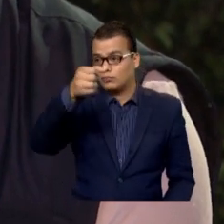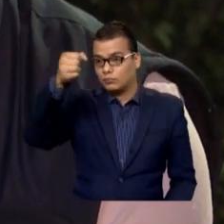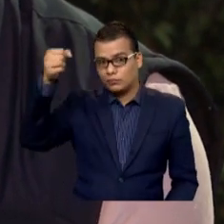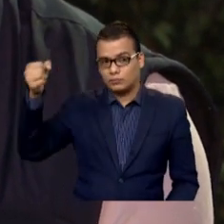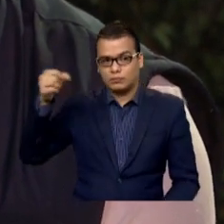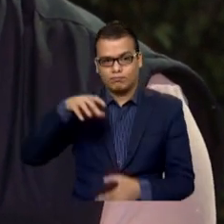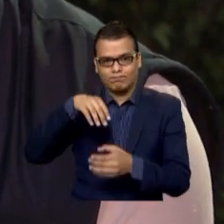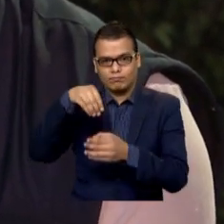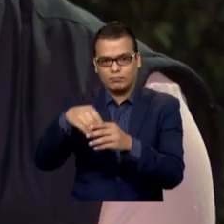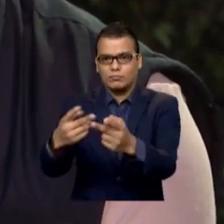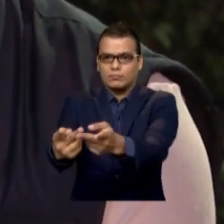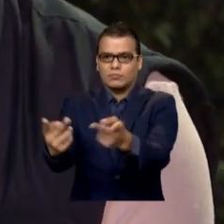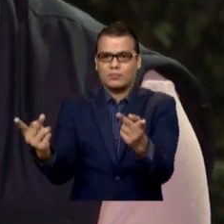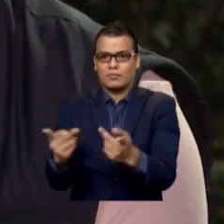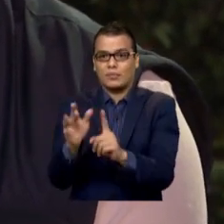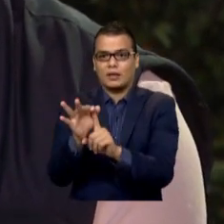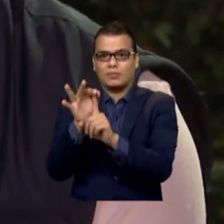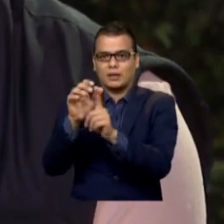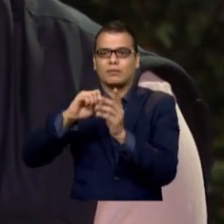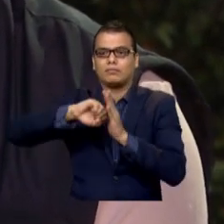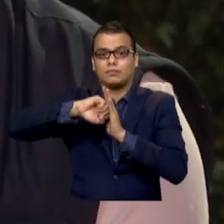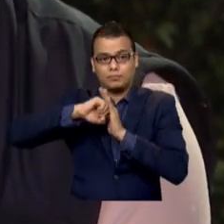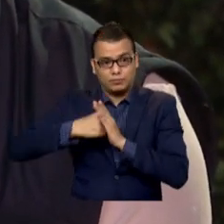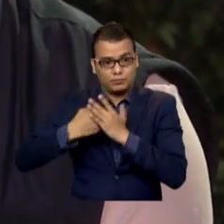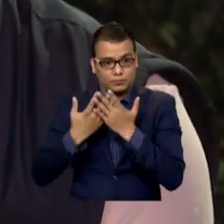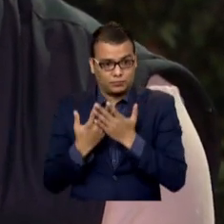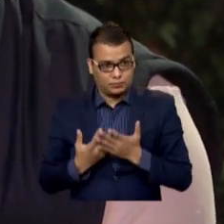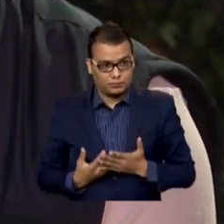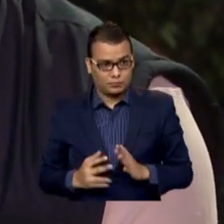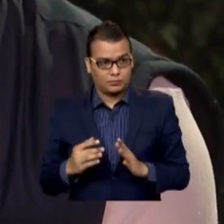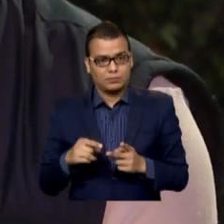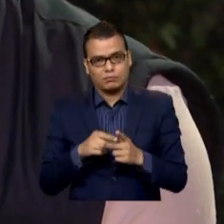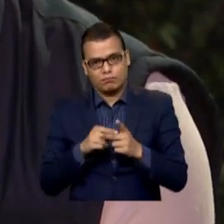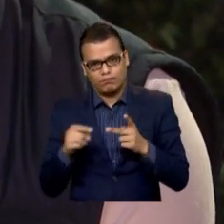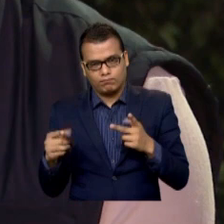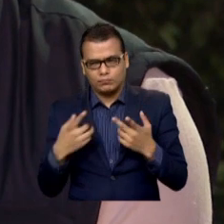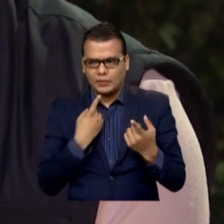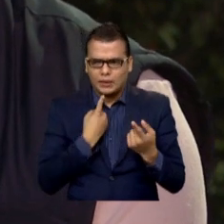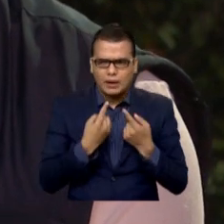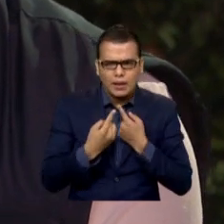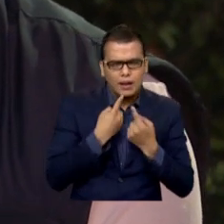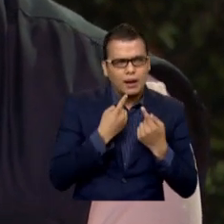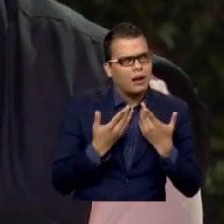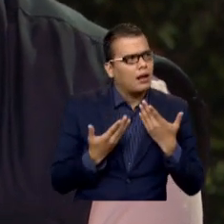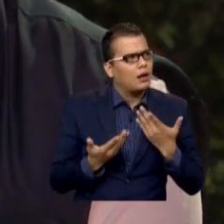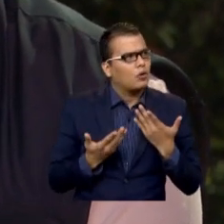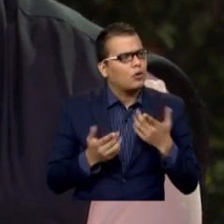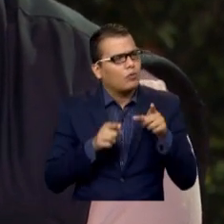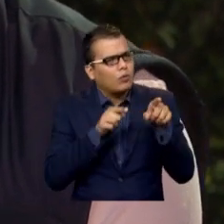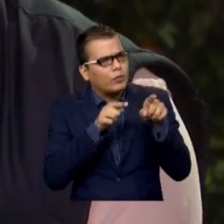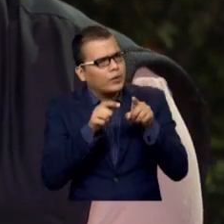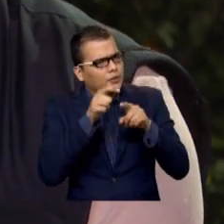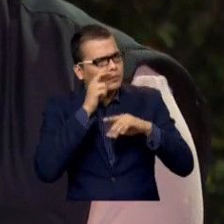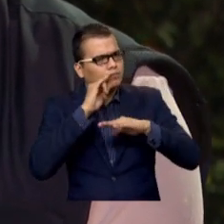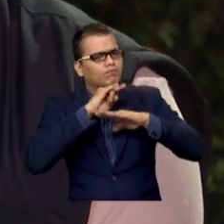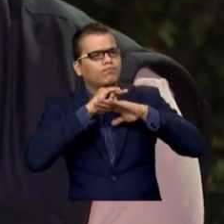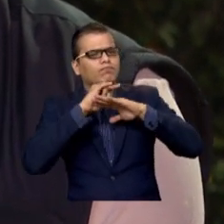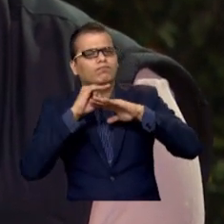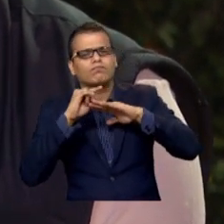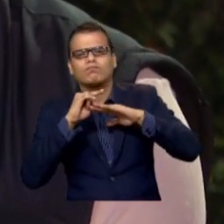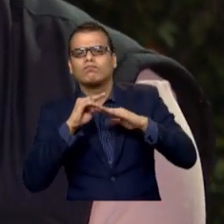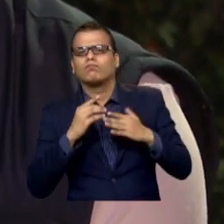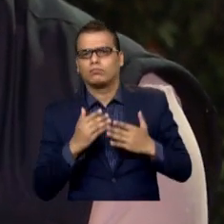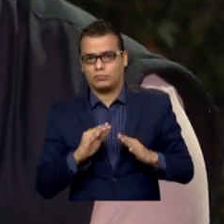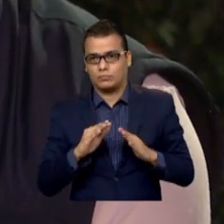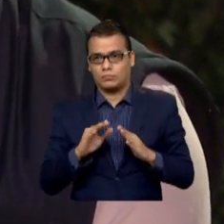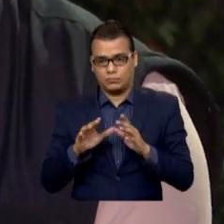diagnóstico a un centro de aislamiento, y vamos toda la semana a estar coordinando todo este tema de monitoreo a casos. Aquí ya tenemos